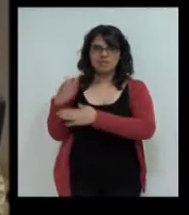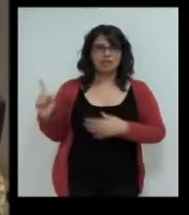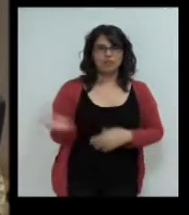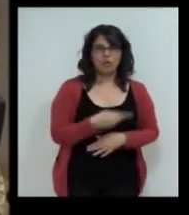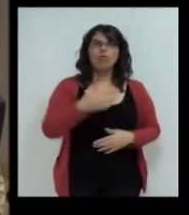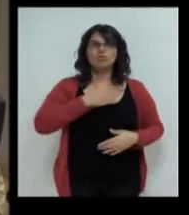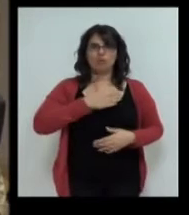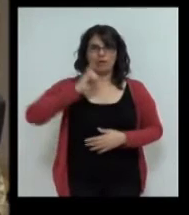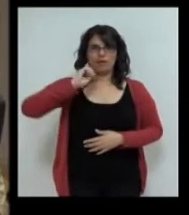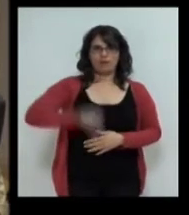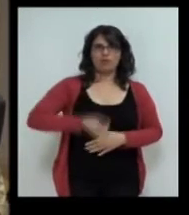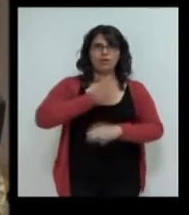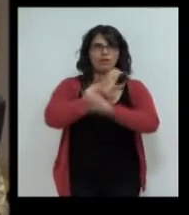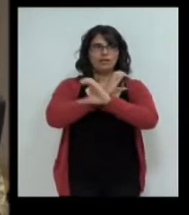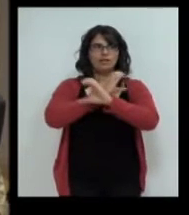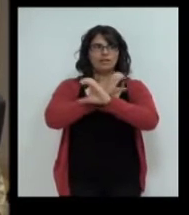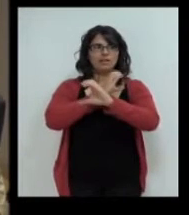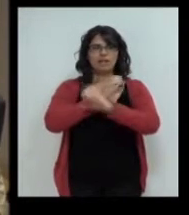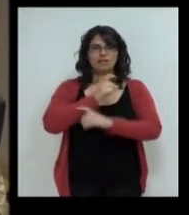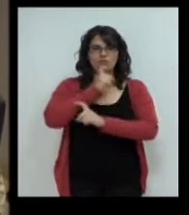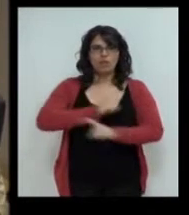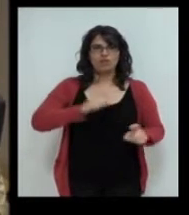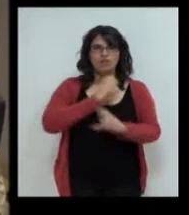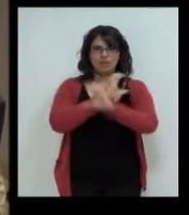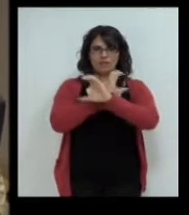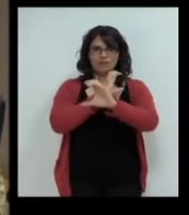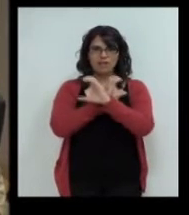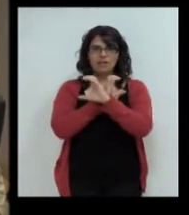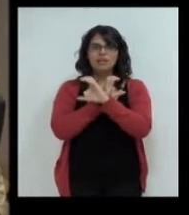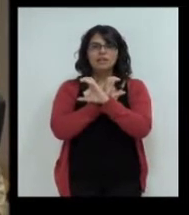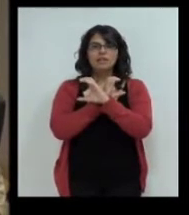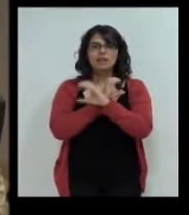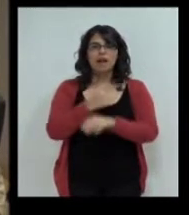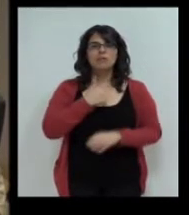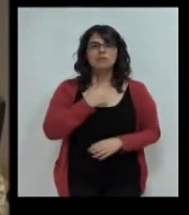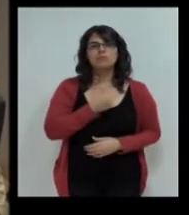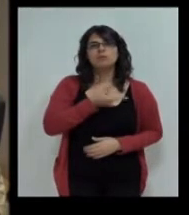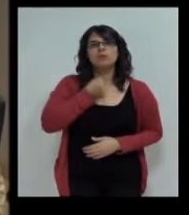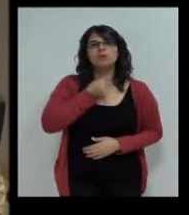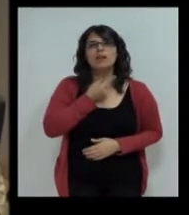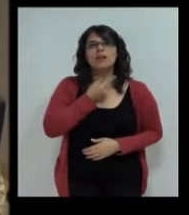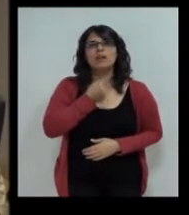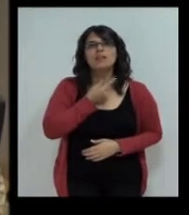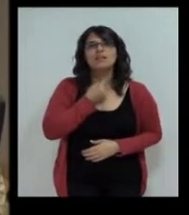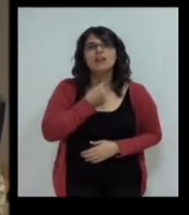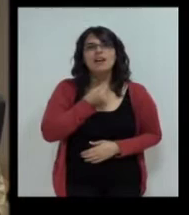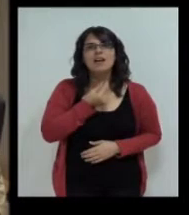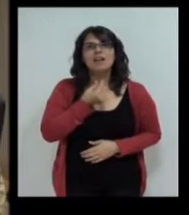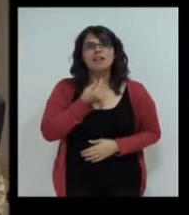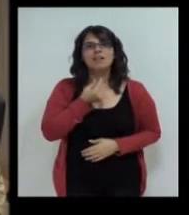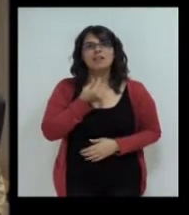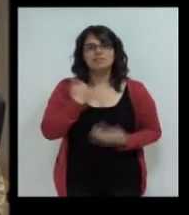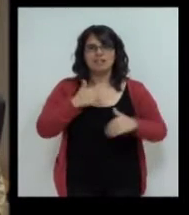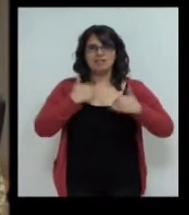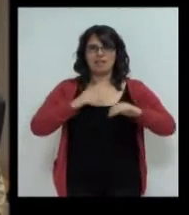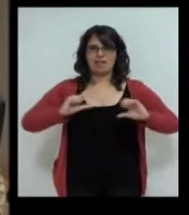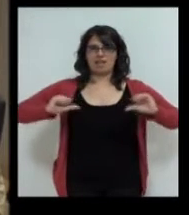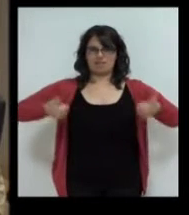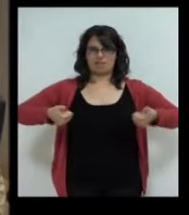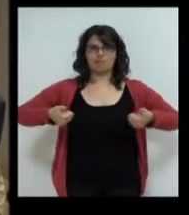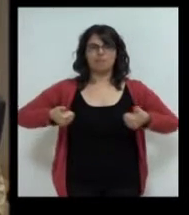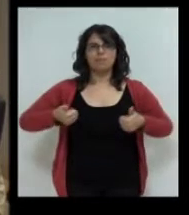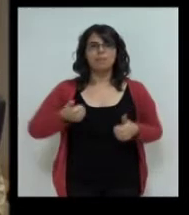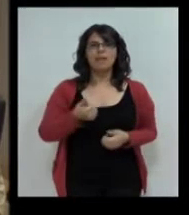director de CENTAC, de la Fundación CENTAC, me gustaría un poco entrar ya en faena, ¿no?, como quien dice.